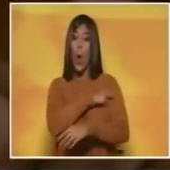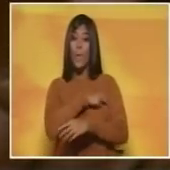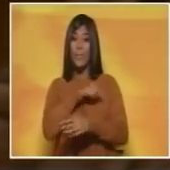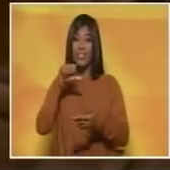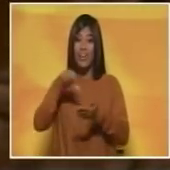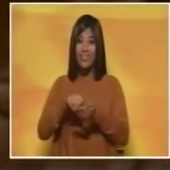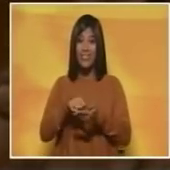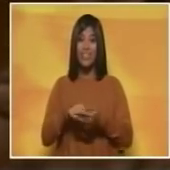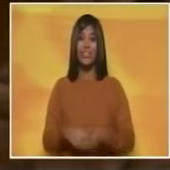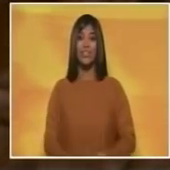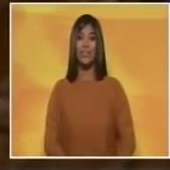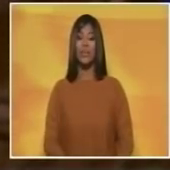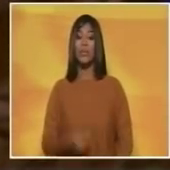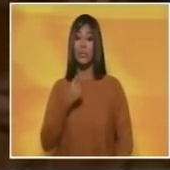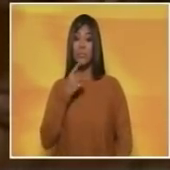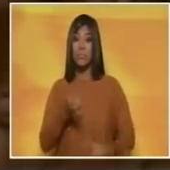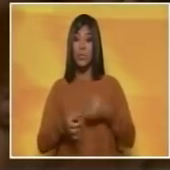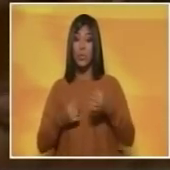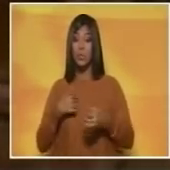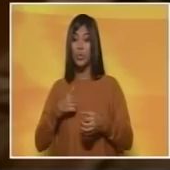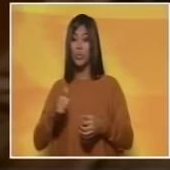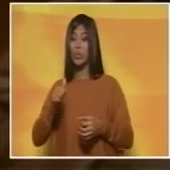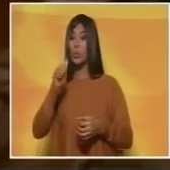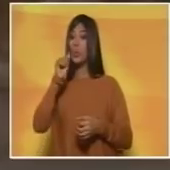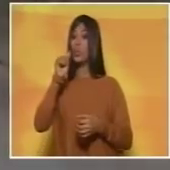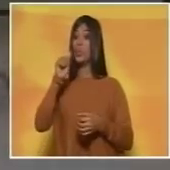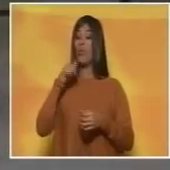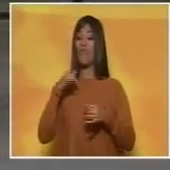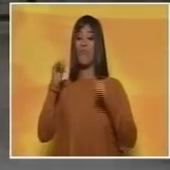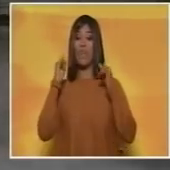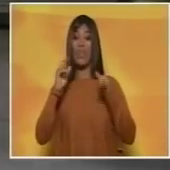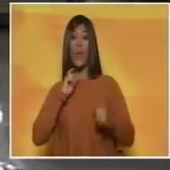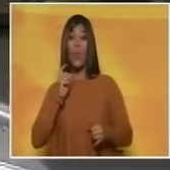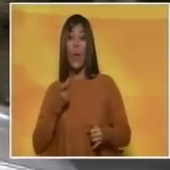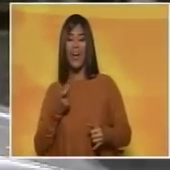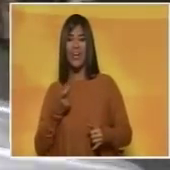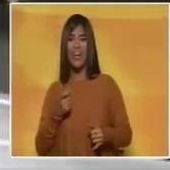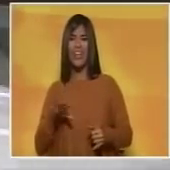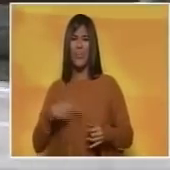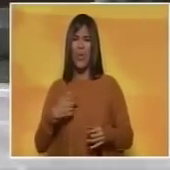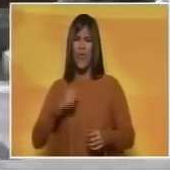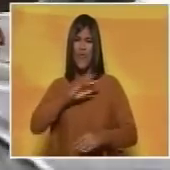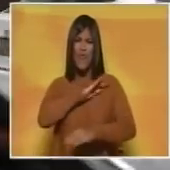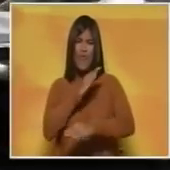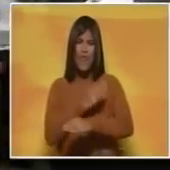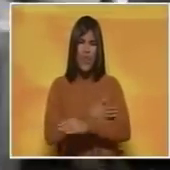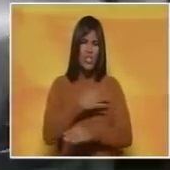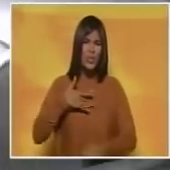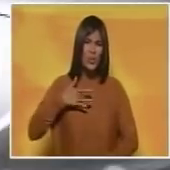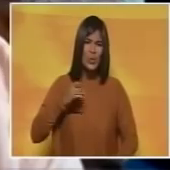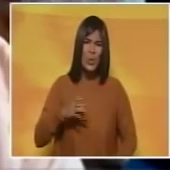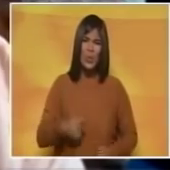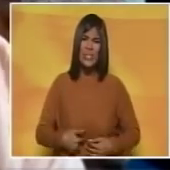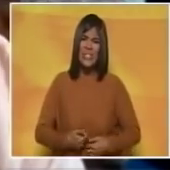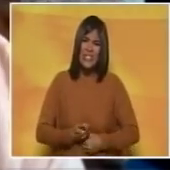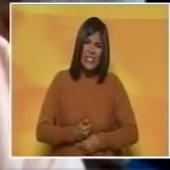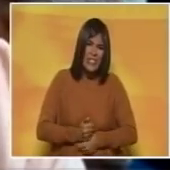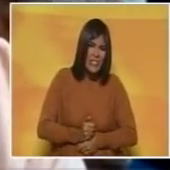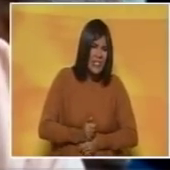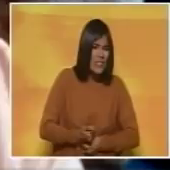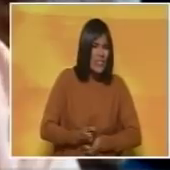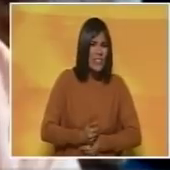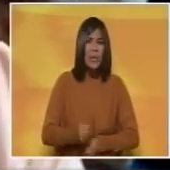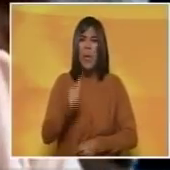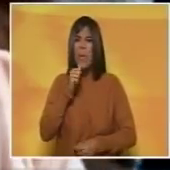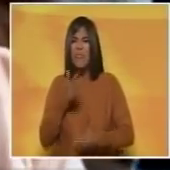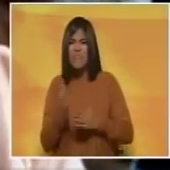centro de salud contó que tras beberlo en una fiesta en Guarenas presentó fuertes dolores intestinales. ¿Pero qué tomó?